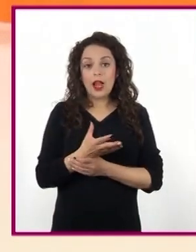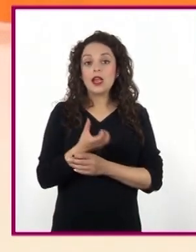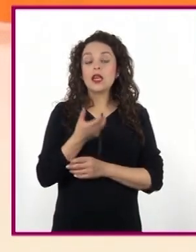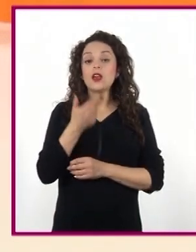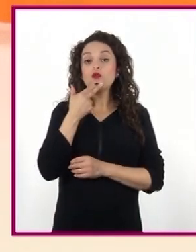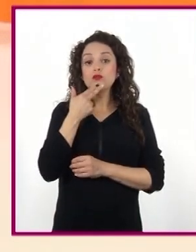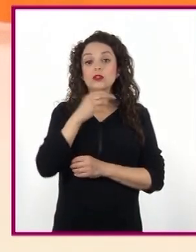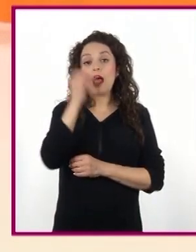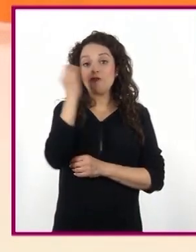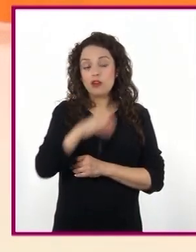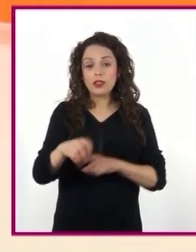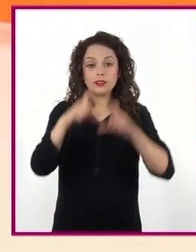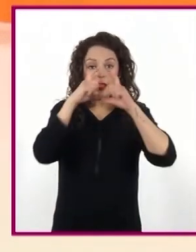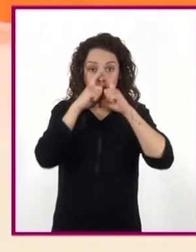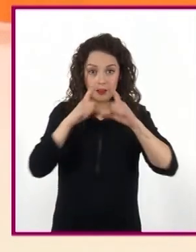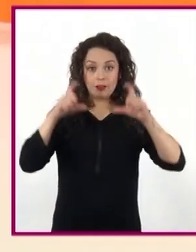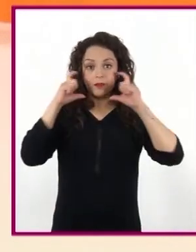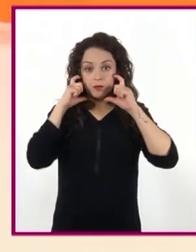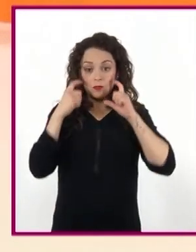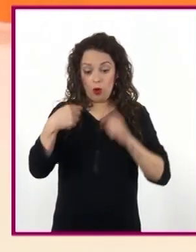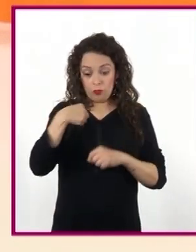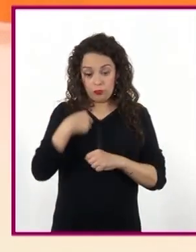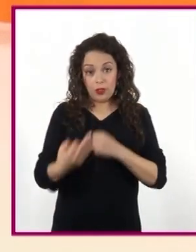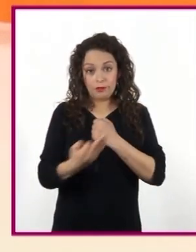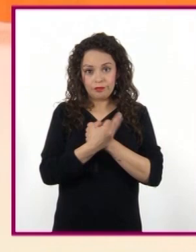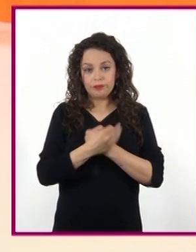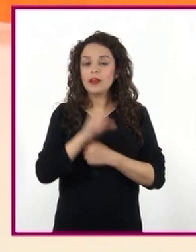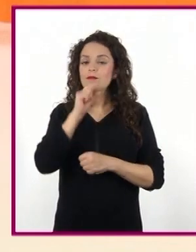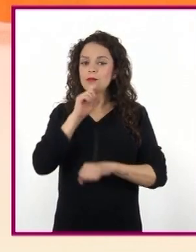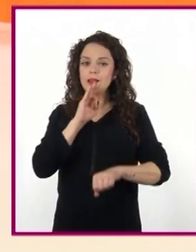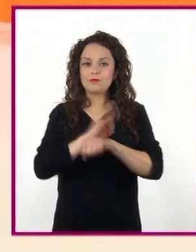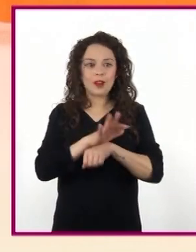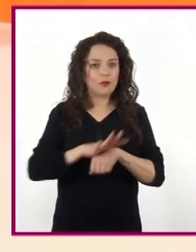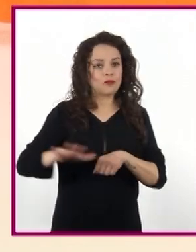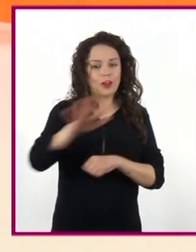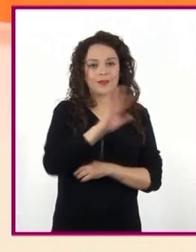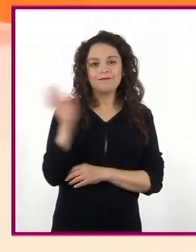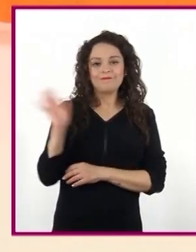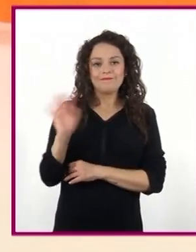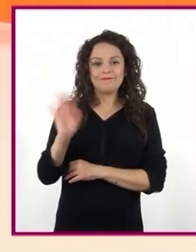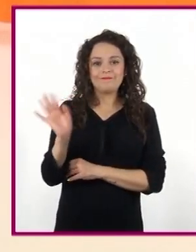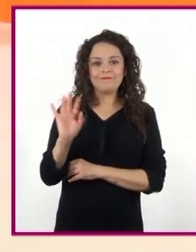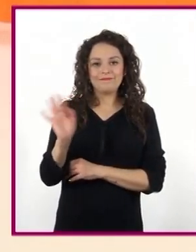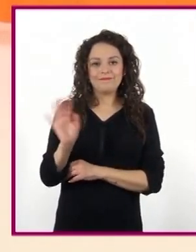Si nos protegemos nosotros, protegemos a los demás. Hasta la próxima.